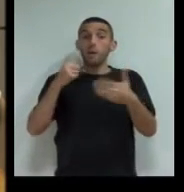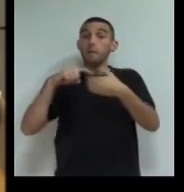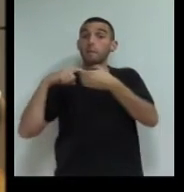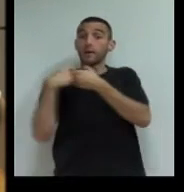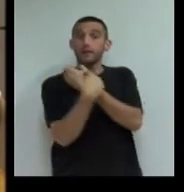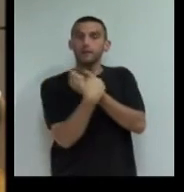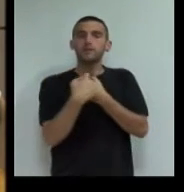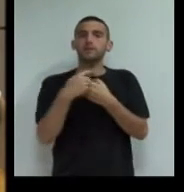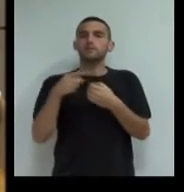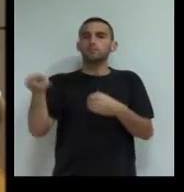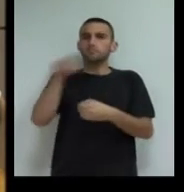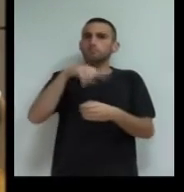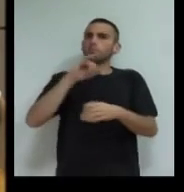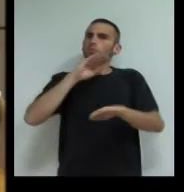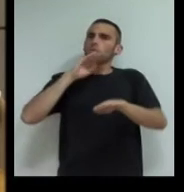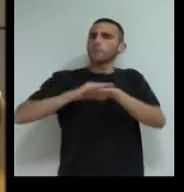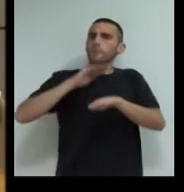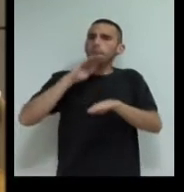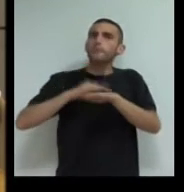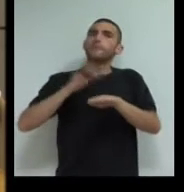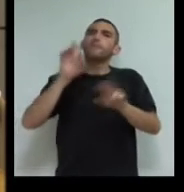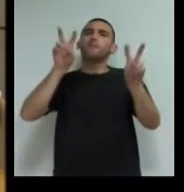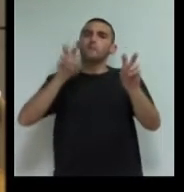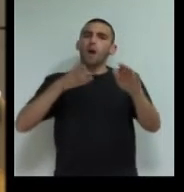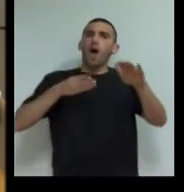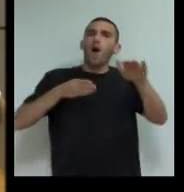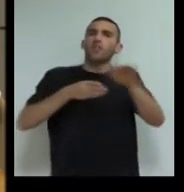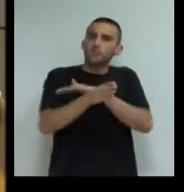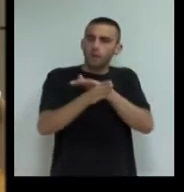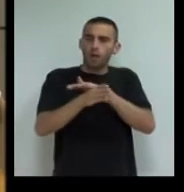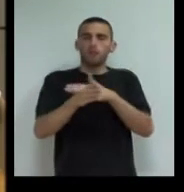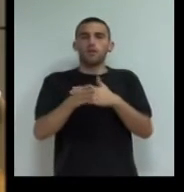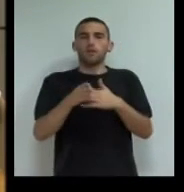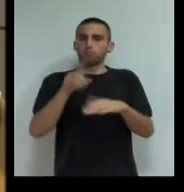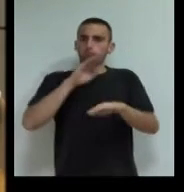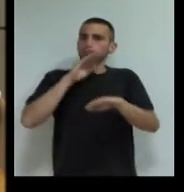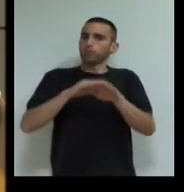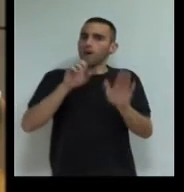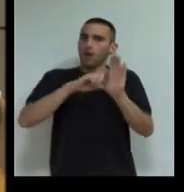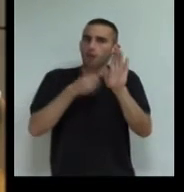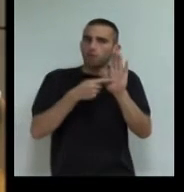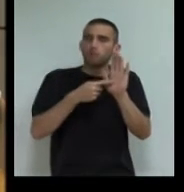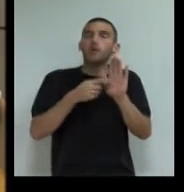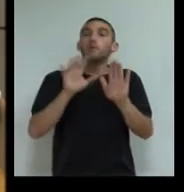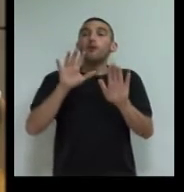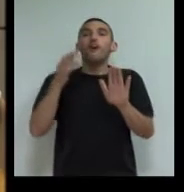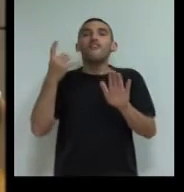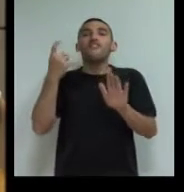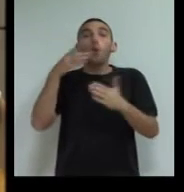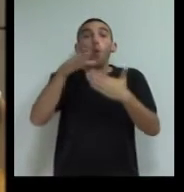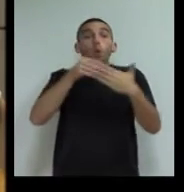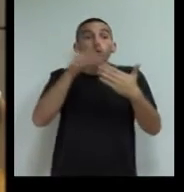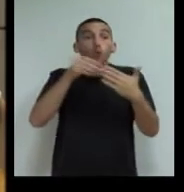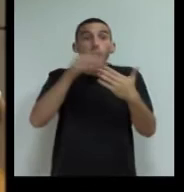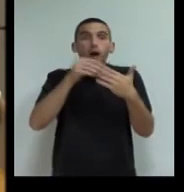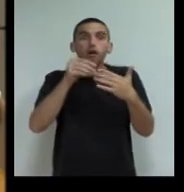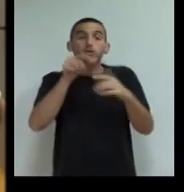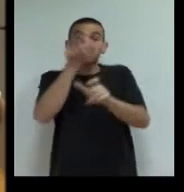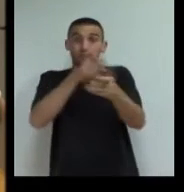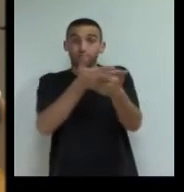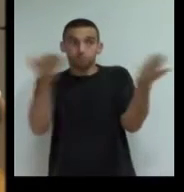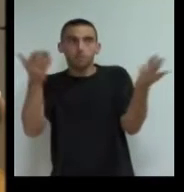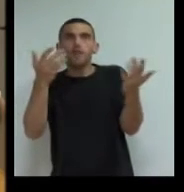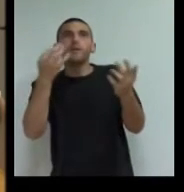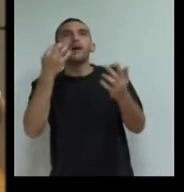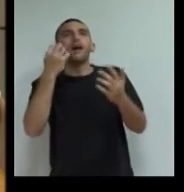realmente cumplen todo el prime time de accesibilidad. El tema que tienen es el que se enteren los propios usuarios de que lo cumplen y muchas